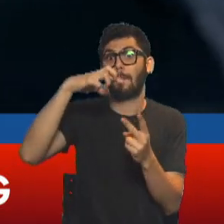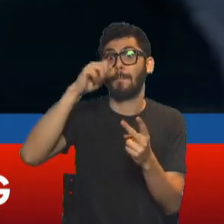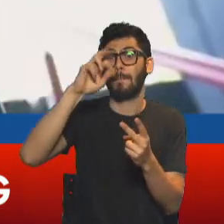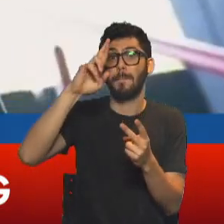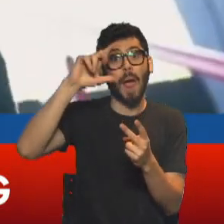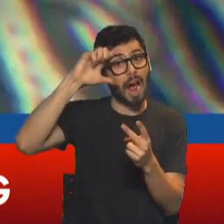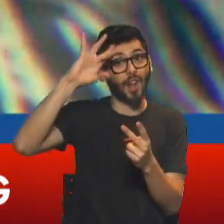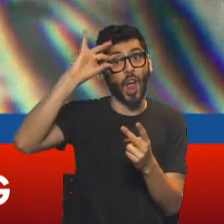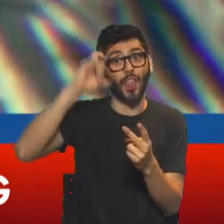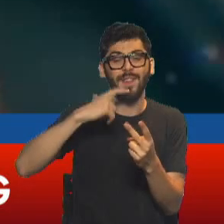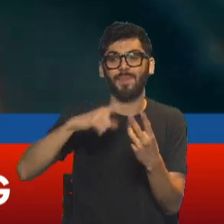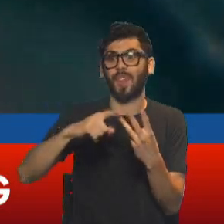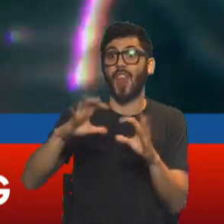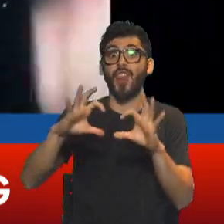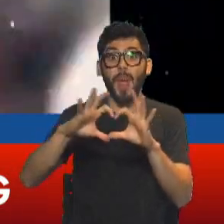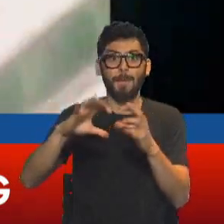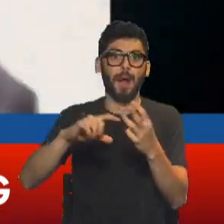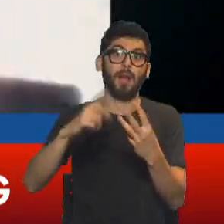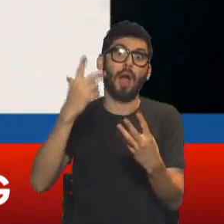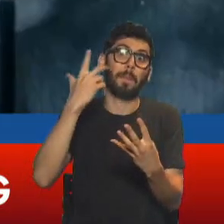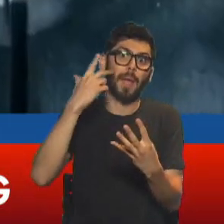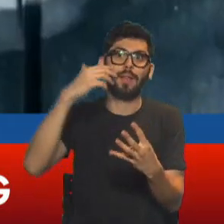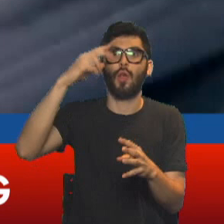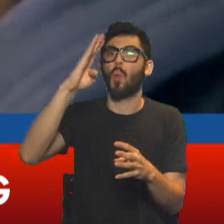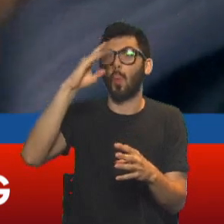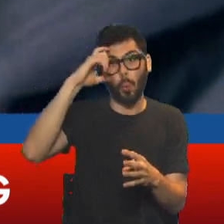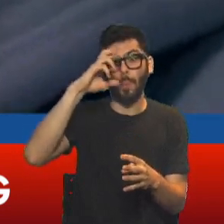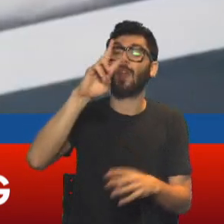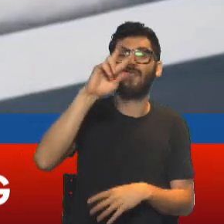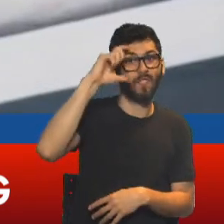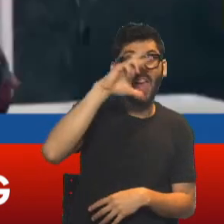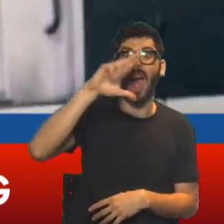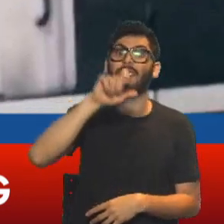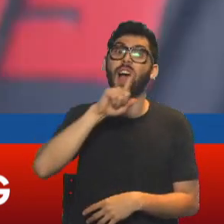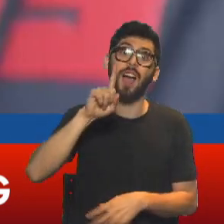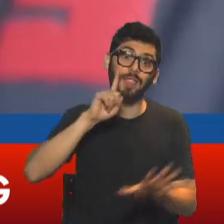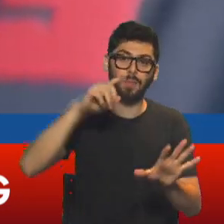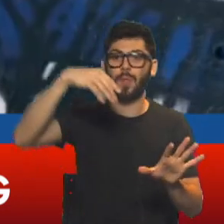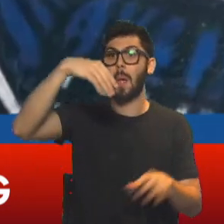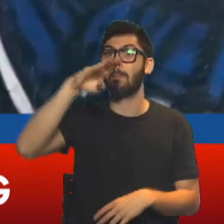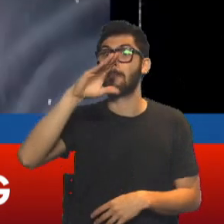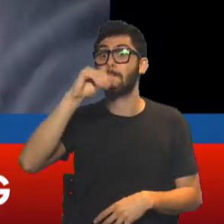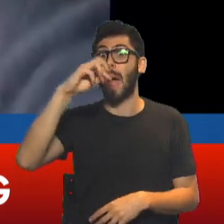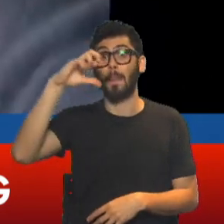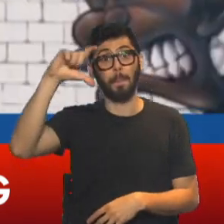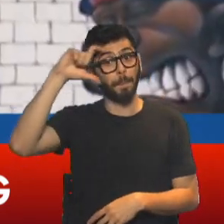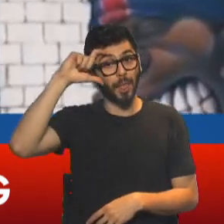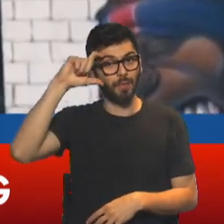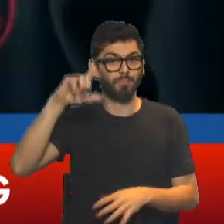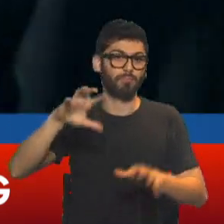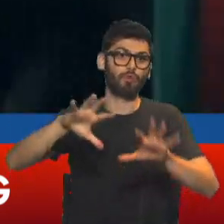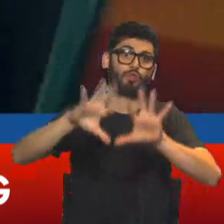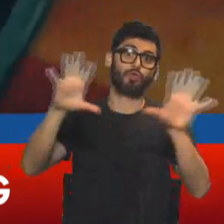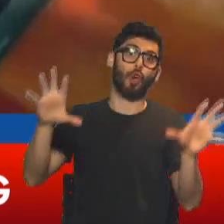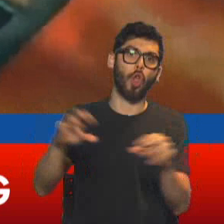María, Messi, Berratti, Mbappé, todos allí con la nueva onda.